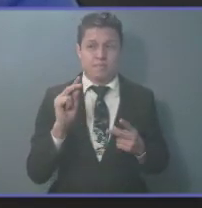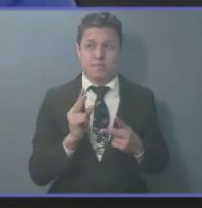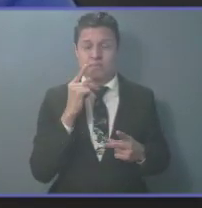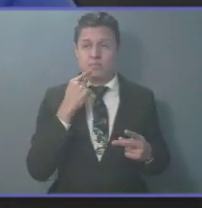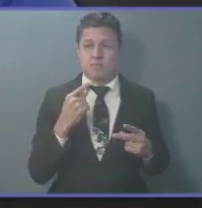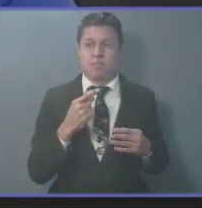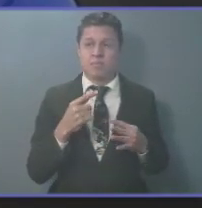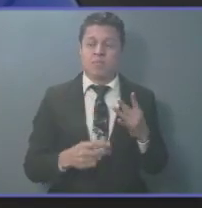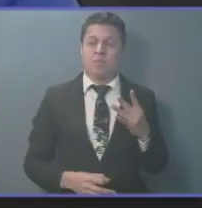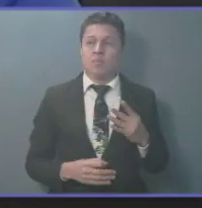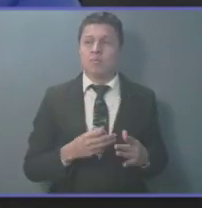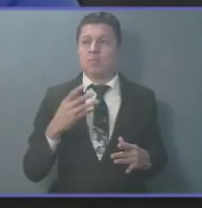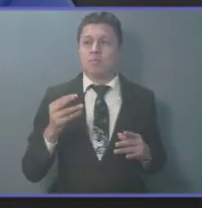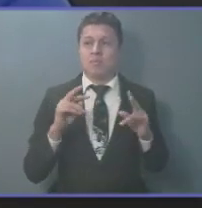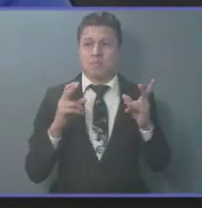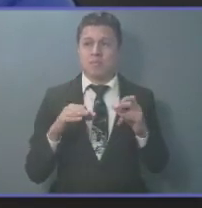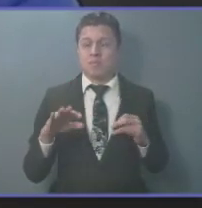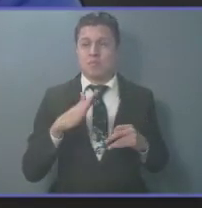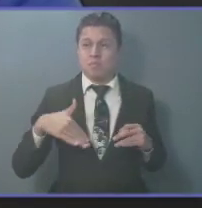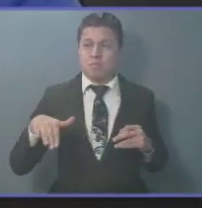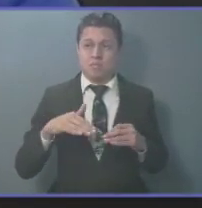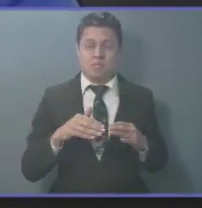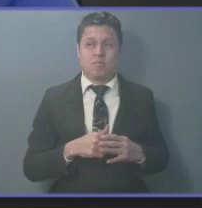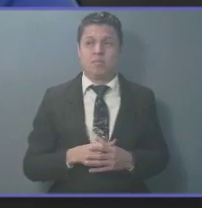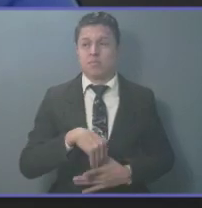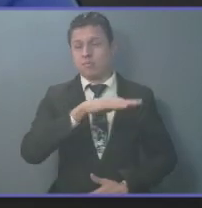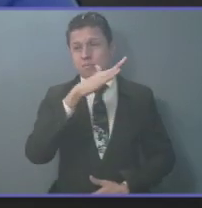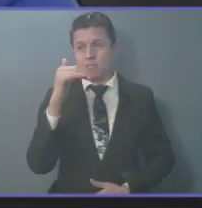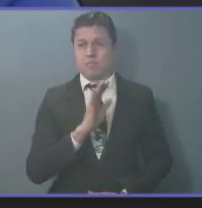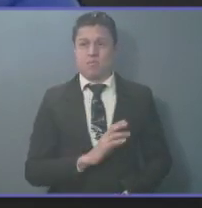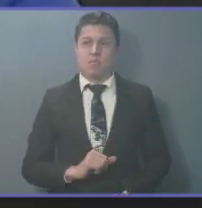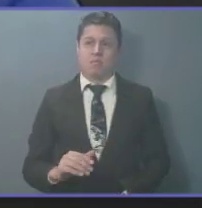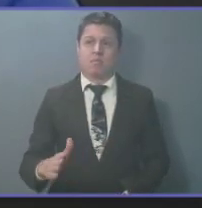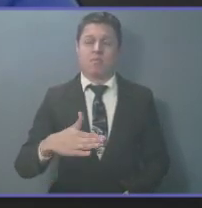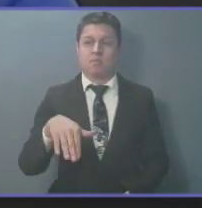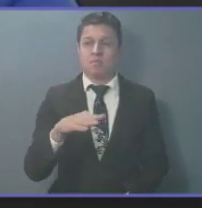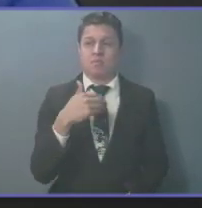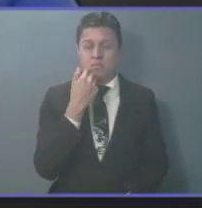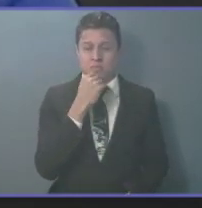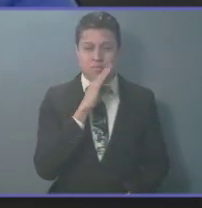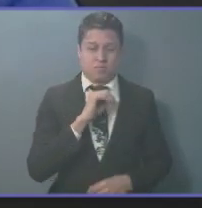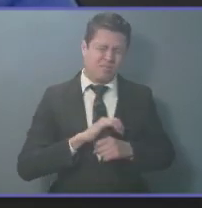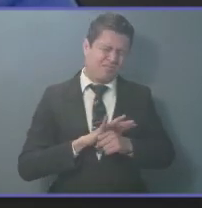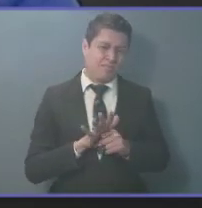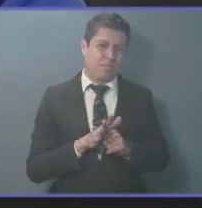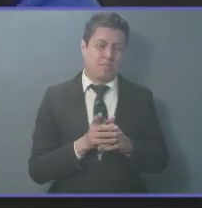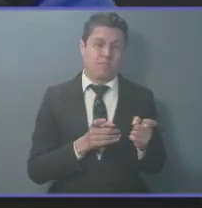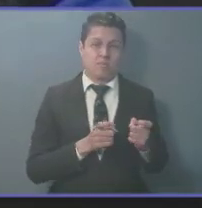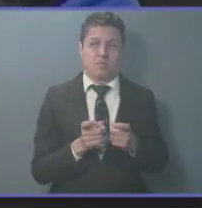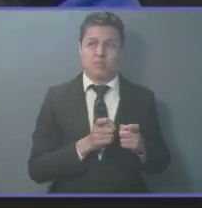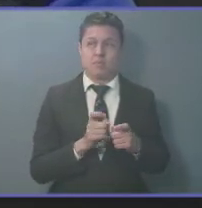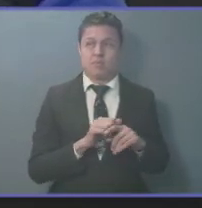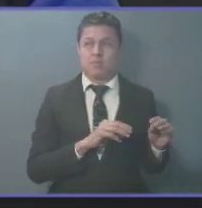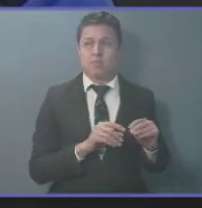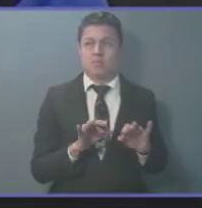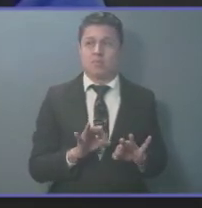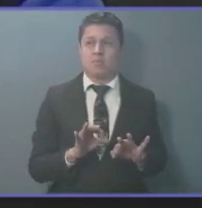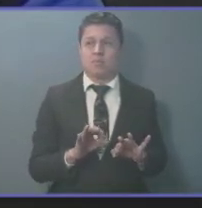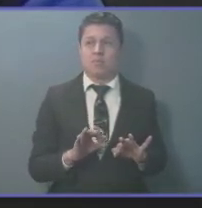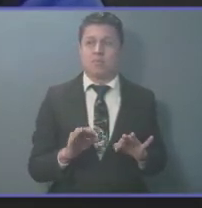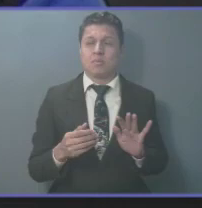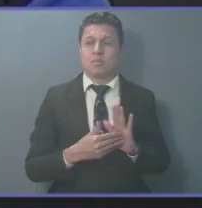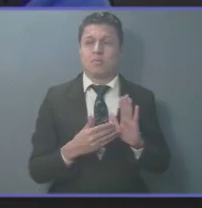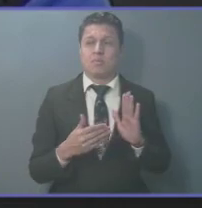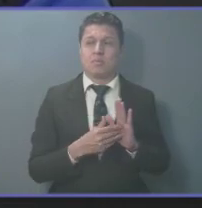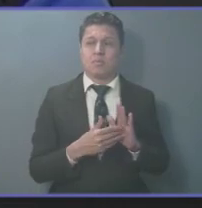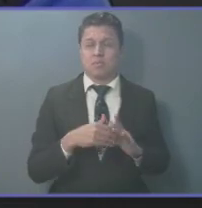declara todo el territorio nacional como zona epidémica sujeta a control sanitario para combatir el daño